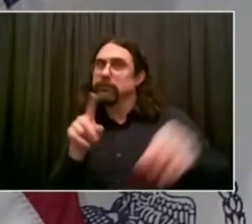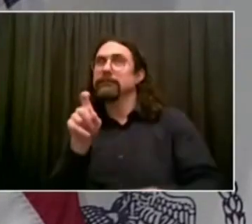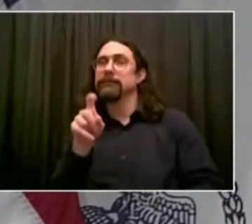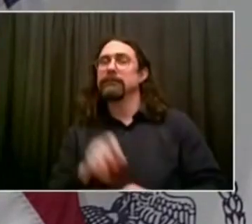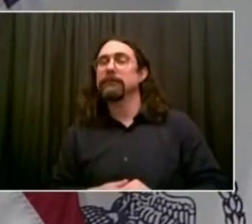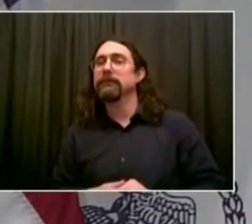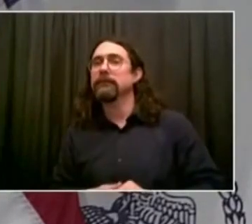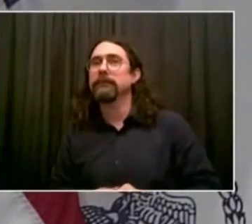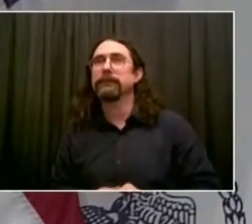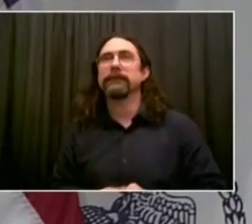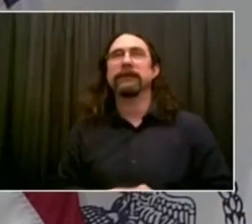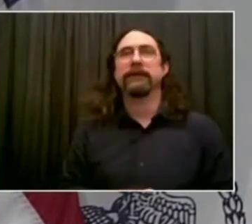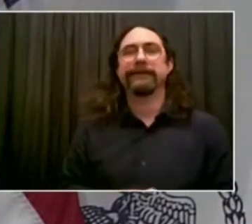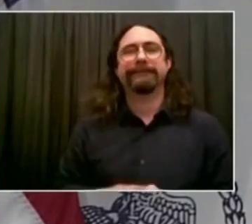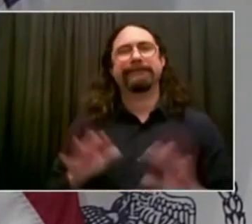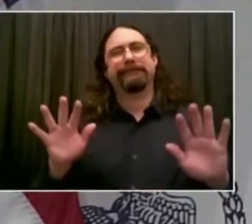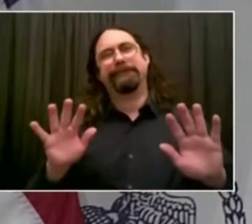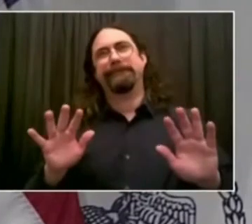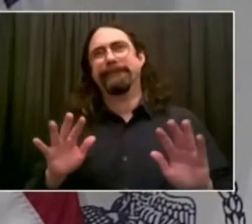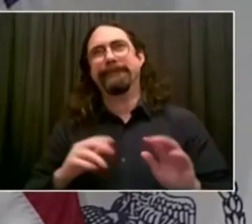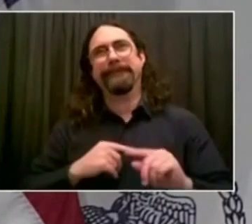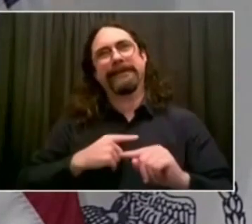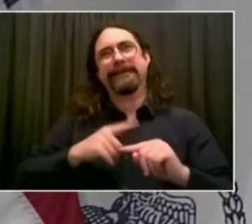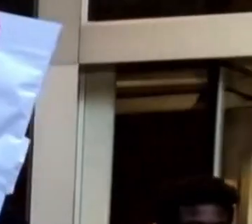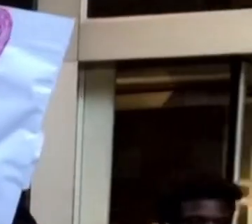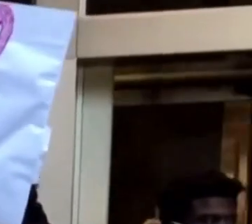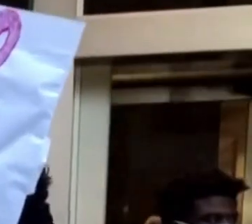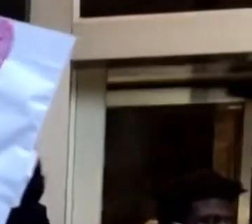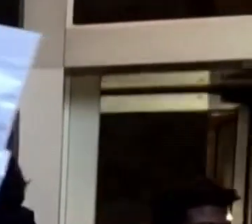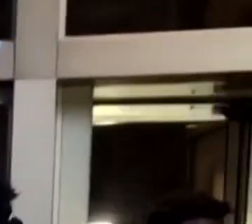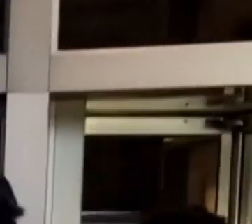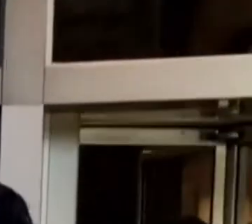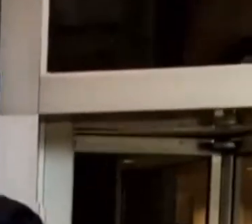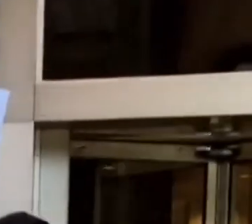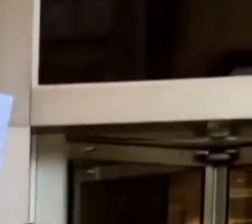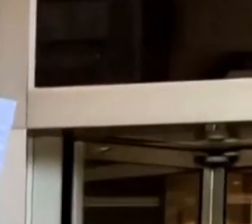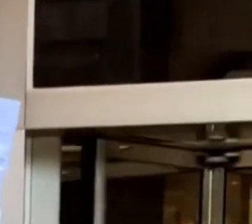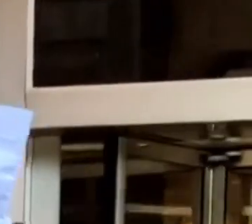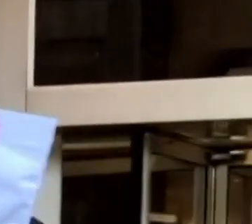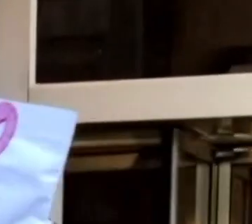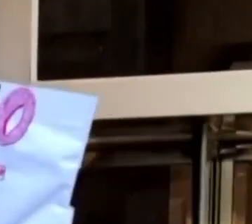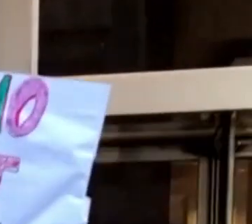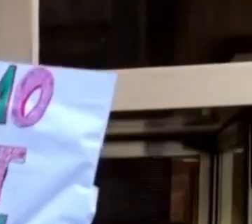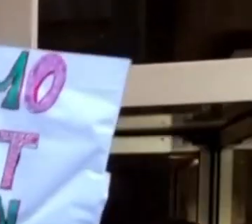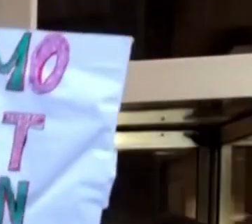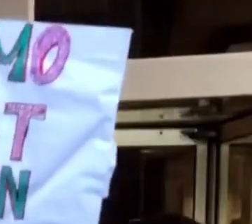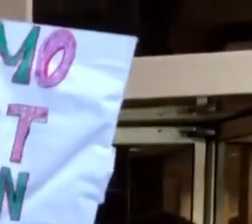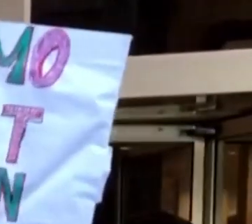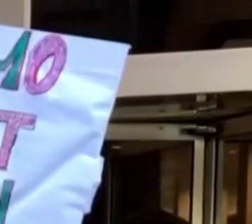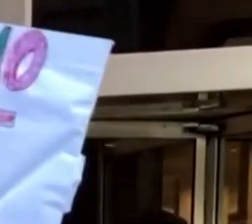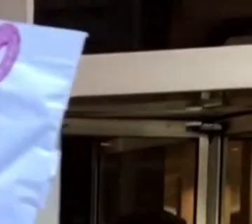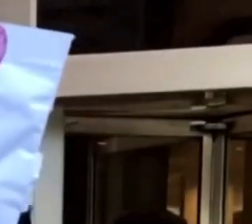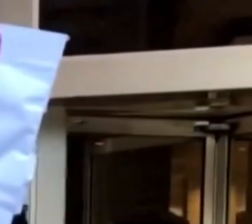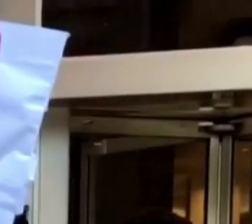seis mujeres que se han presentado, es realmente preocupante. La investigación de la Asamblea se suma a la iniciada por la